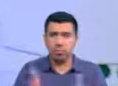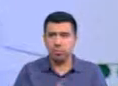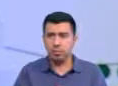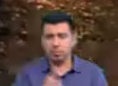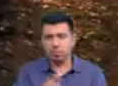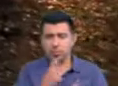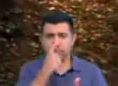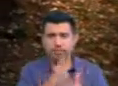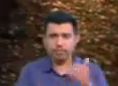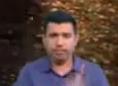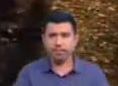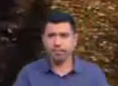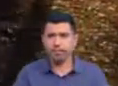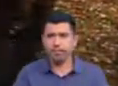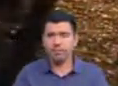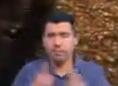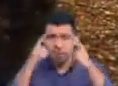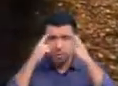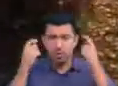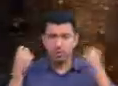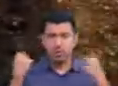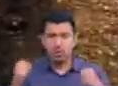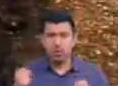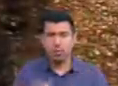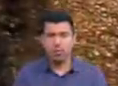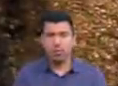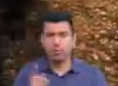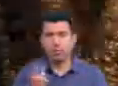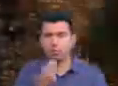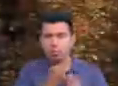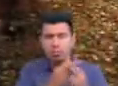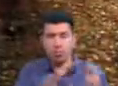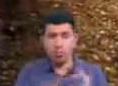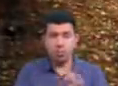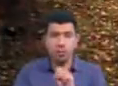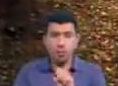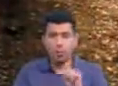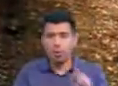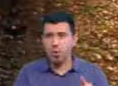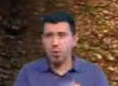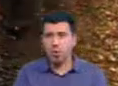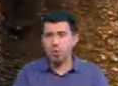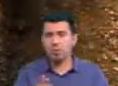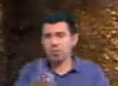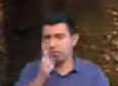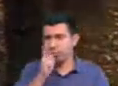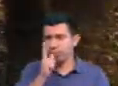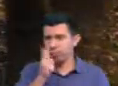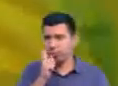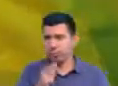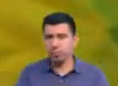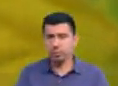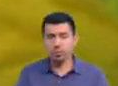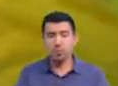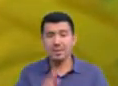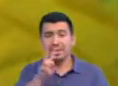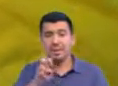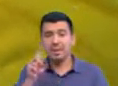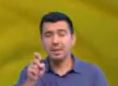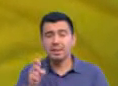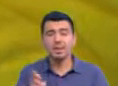infracciones. Muy preocupados quedamos con la infracción número 11, que es las infracciones sobre embriaguez. 76